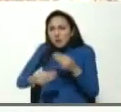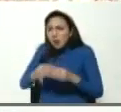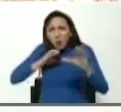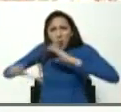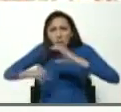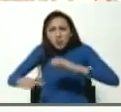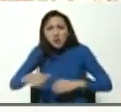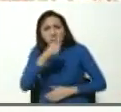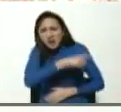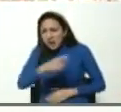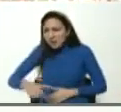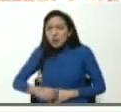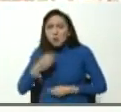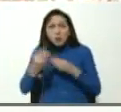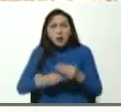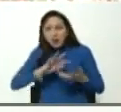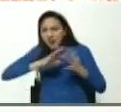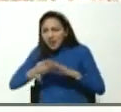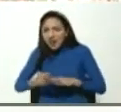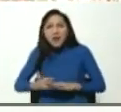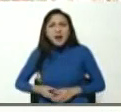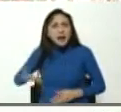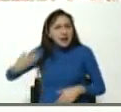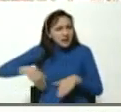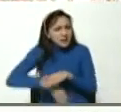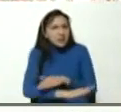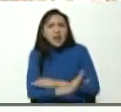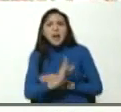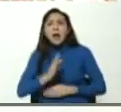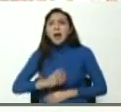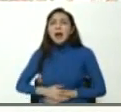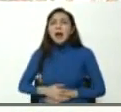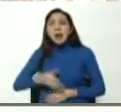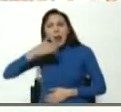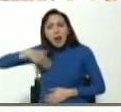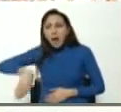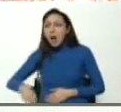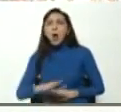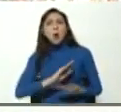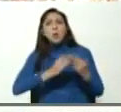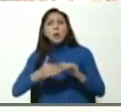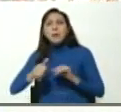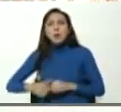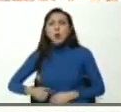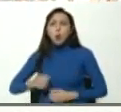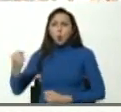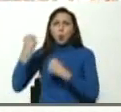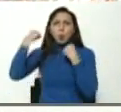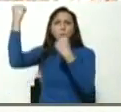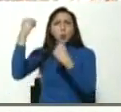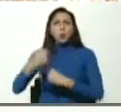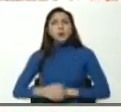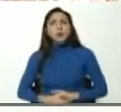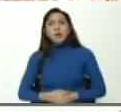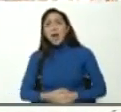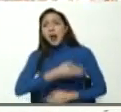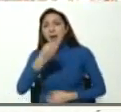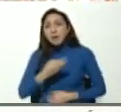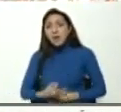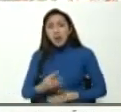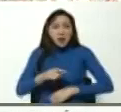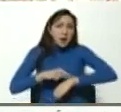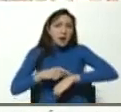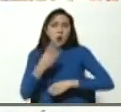empezaron a salir los primeros barrios las primeras comunidades y ya a finalizar la tarde cuatro de la